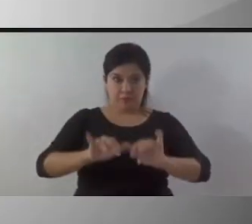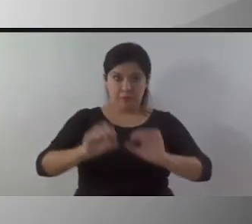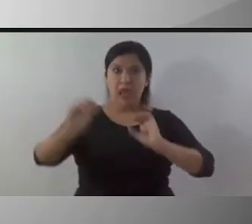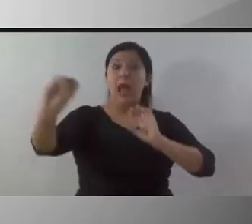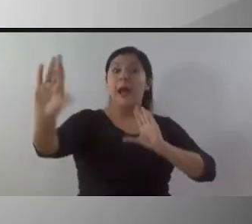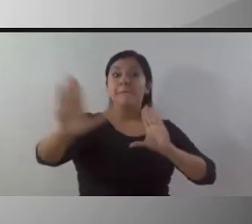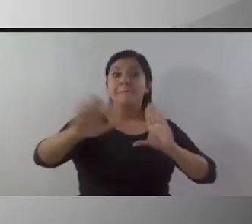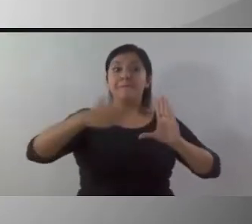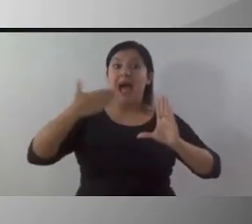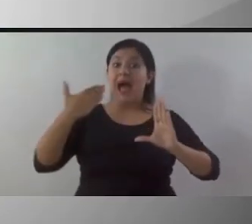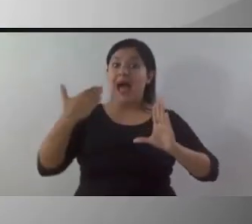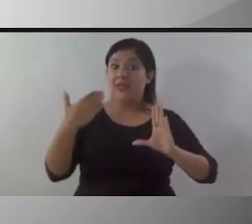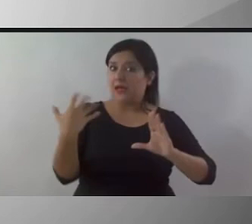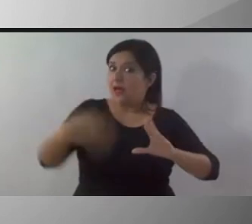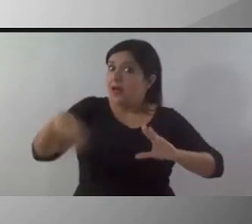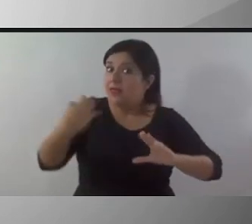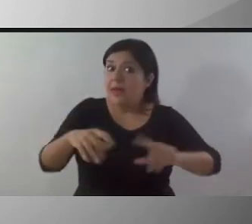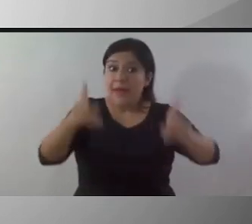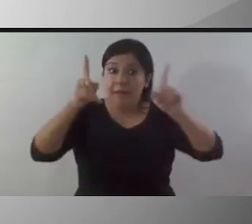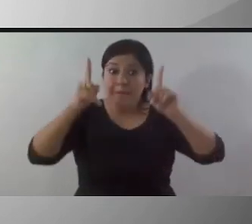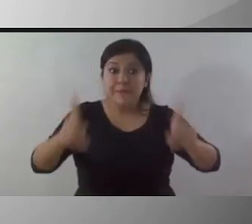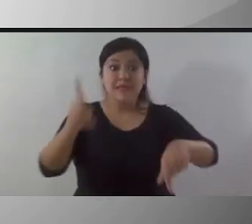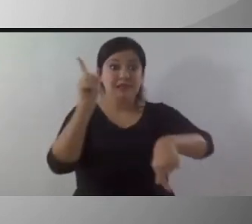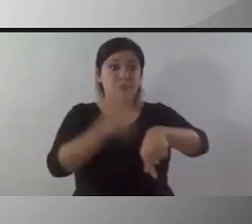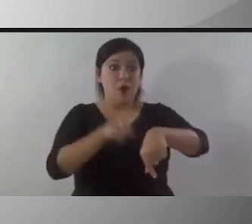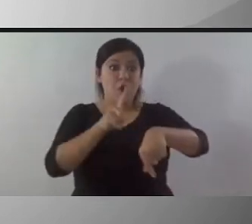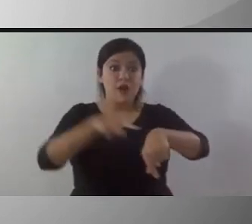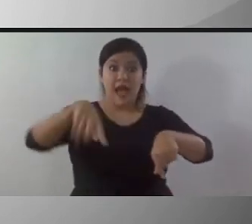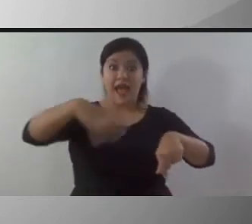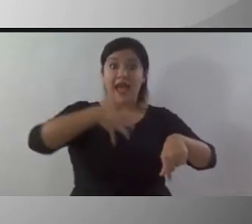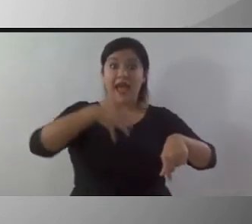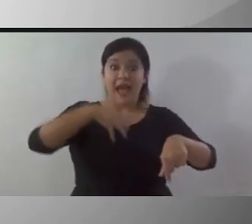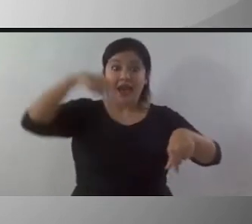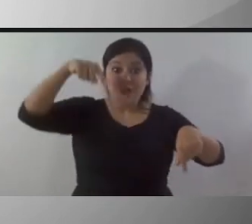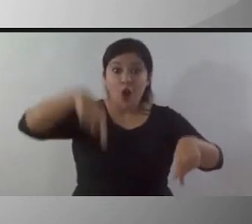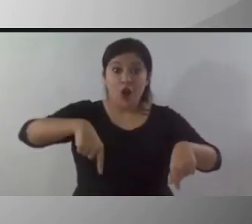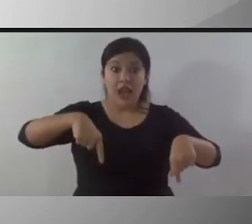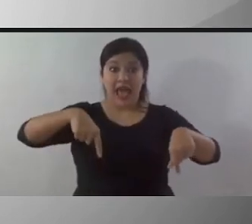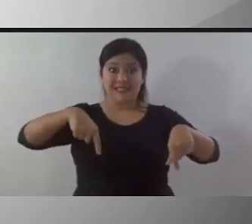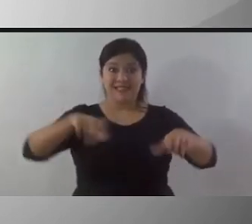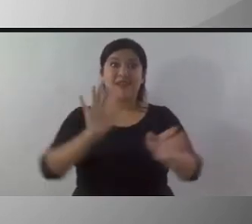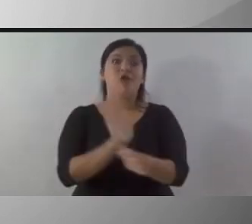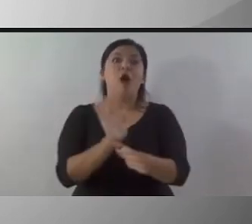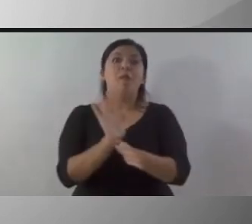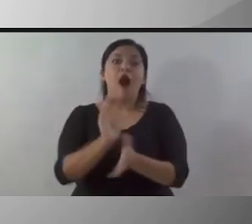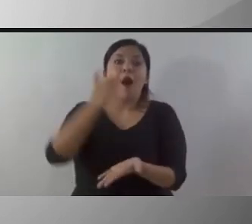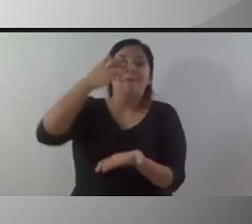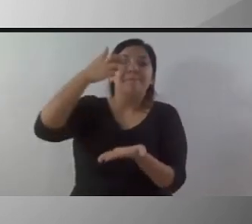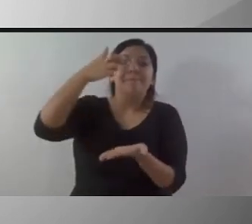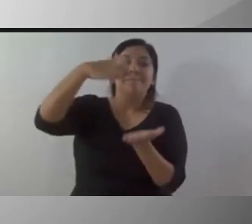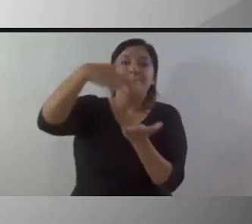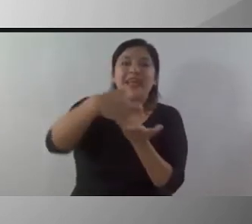mail dentro del horario de emisión de esta clase para que podamos saber que están presentes.